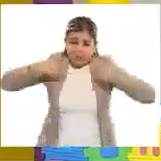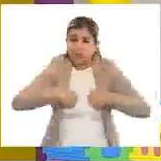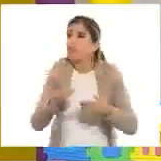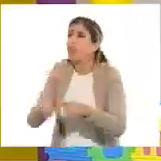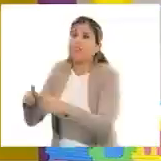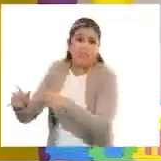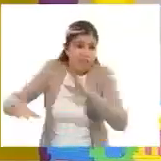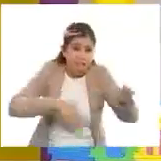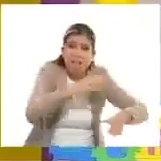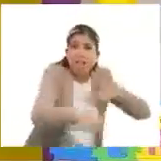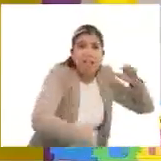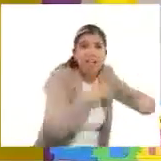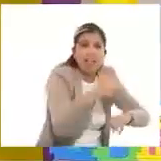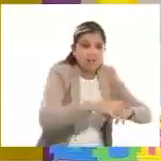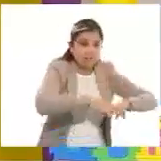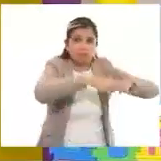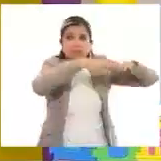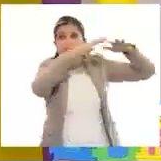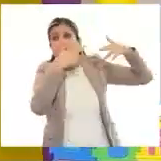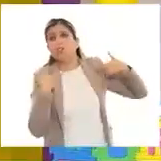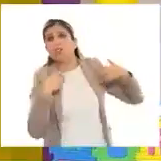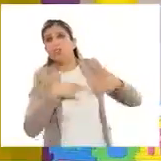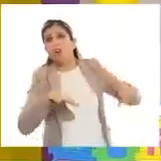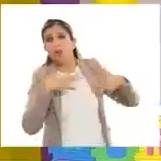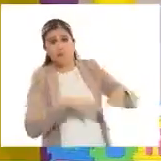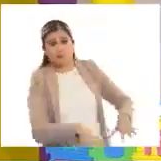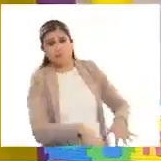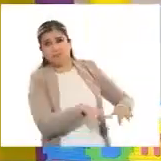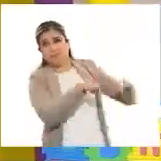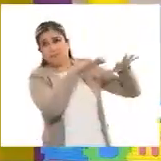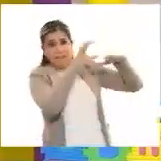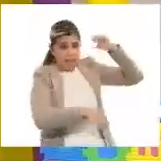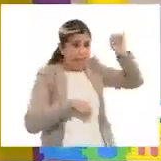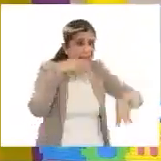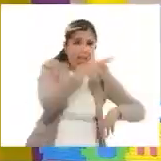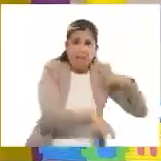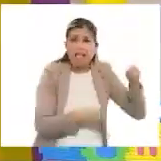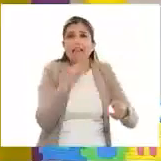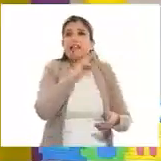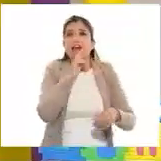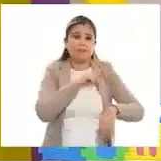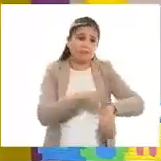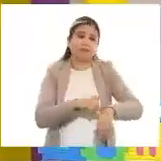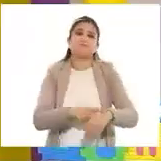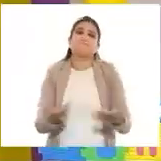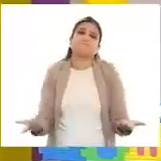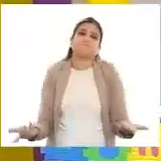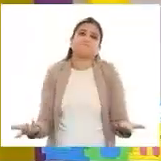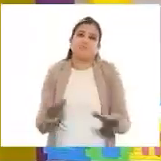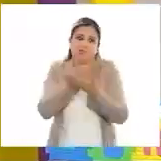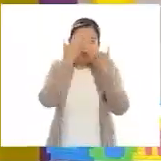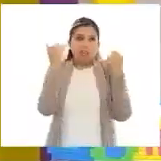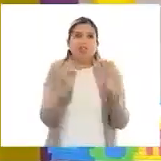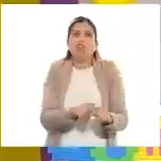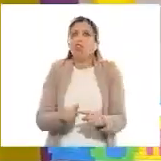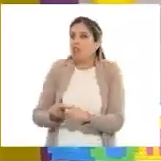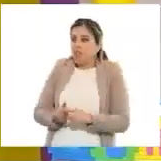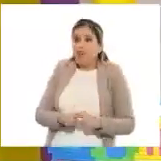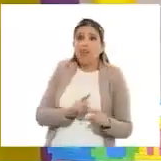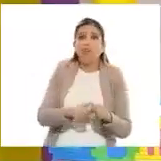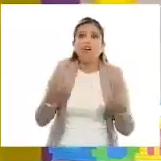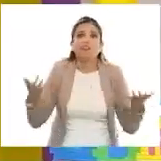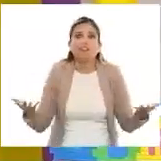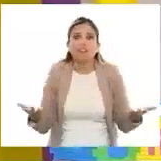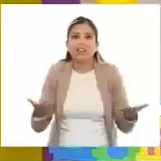ahí si no nadie te puede ayudar porque en todo ese montón y esa bola de ropa, ¿quién sabe dónde está el suéter? Y lo más importante,